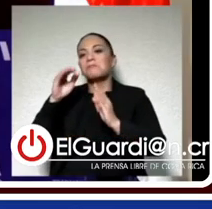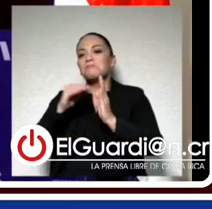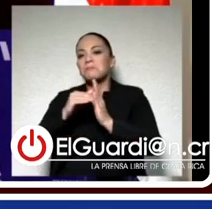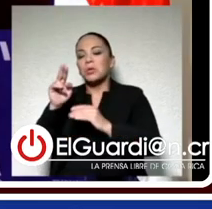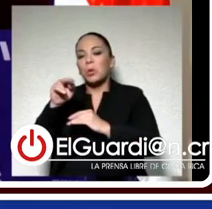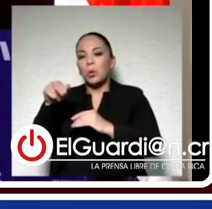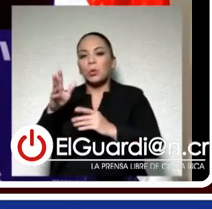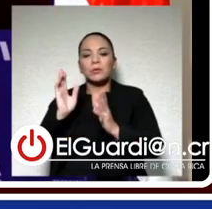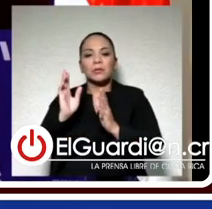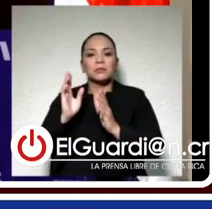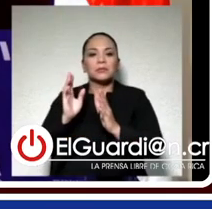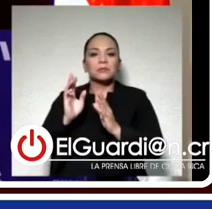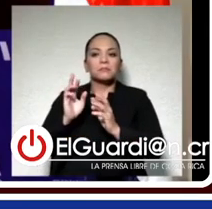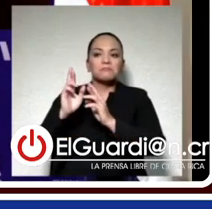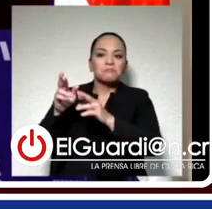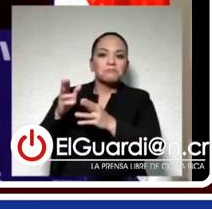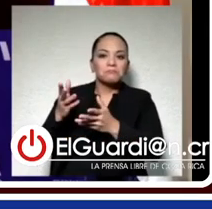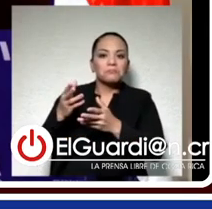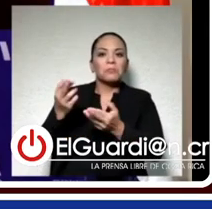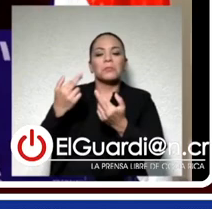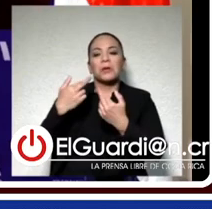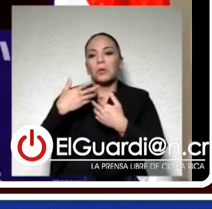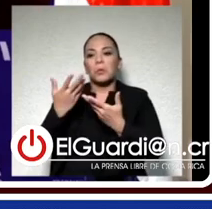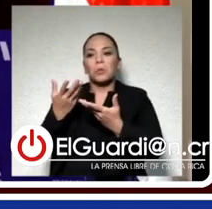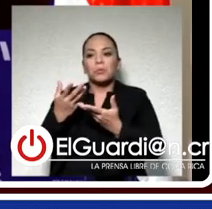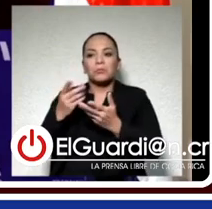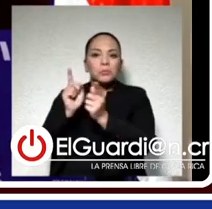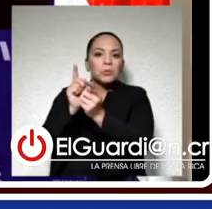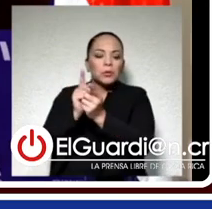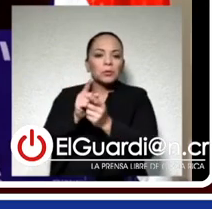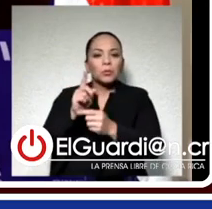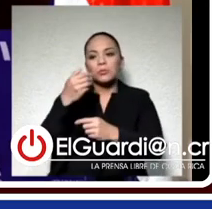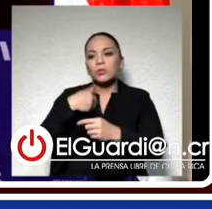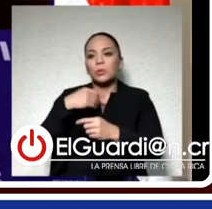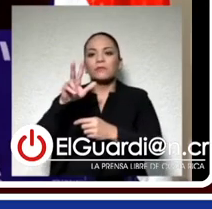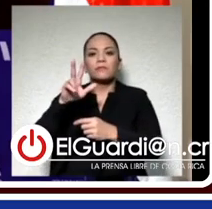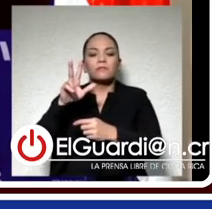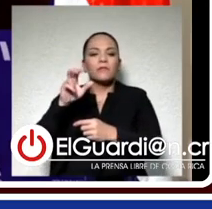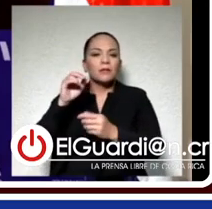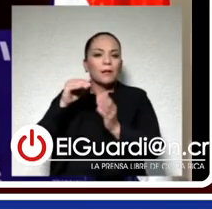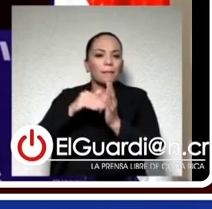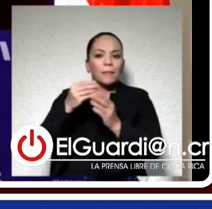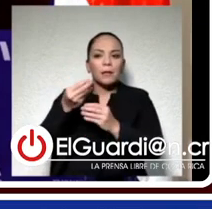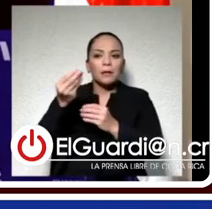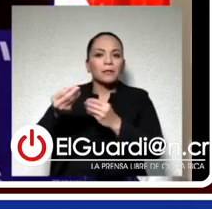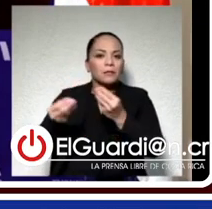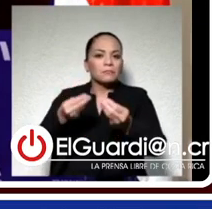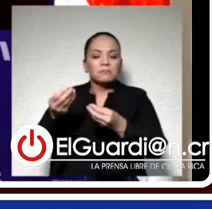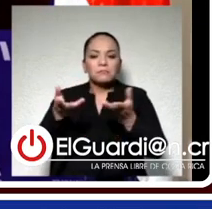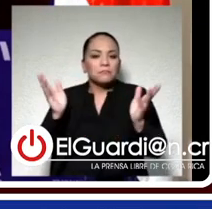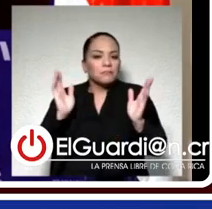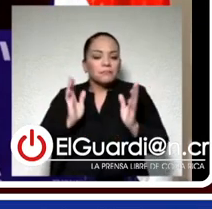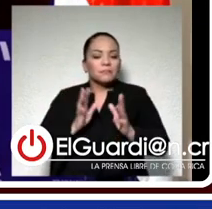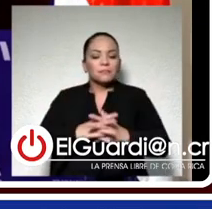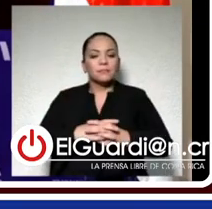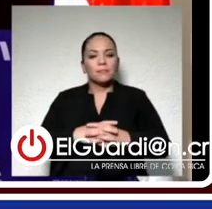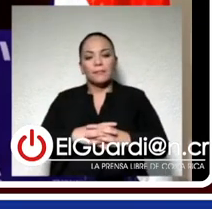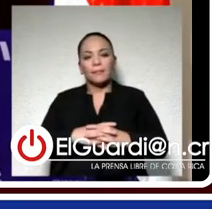los pasillos, me la encuentro, y el señor que le dio 30 mil pesos, que guardemos las proporciones aquí, ¿va?